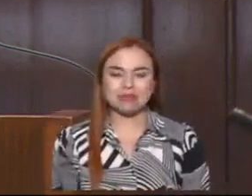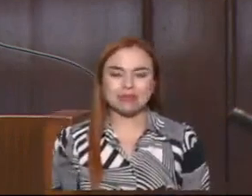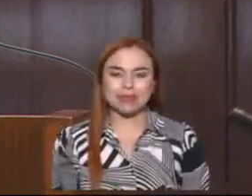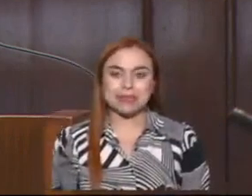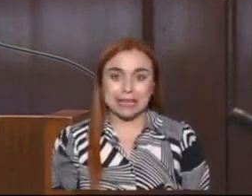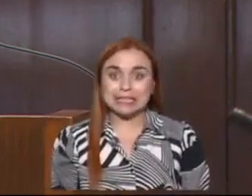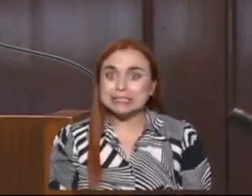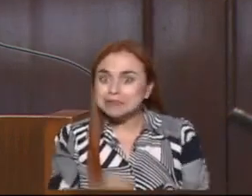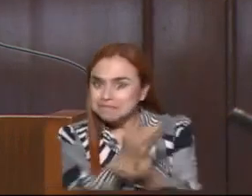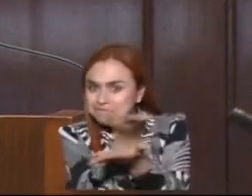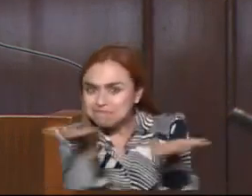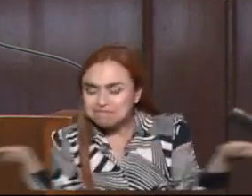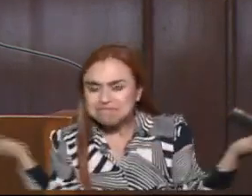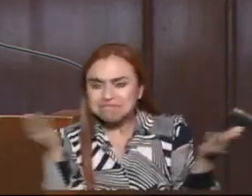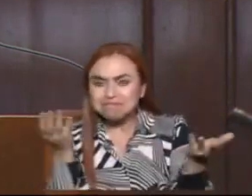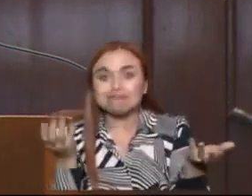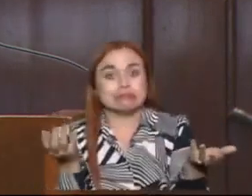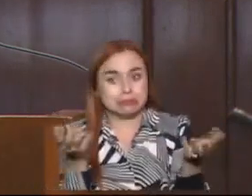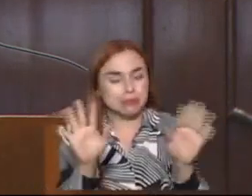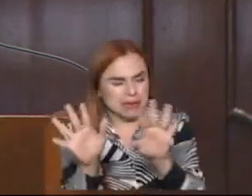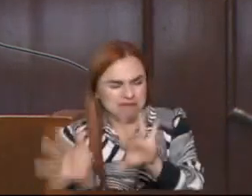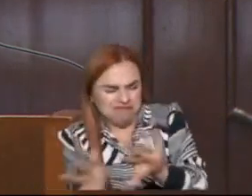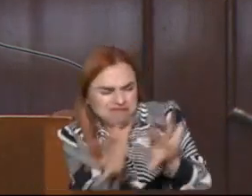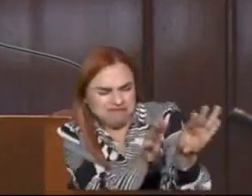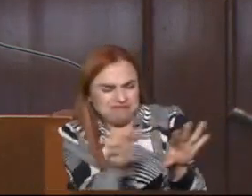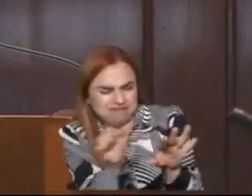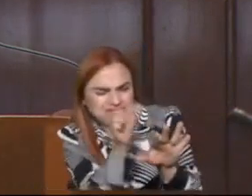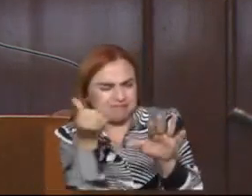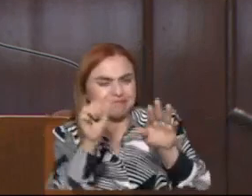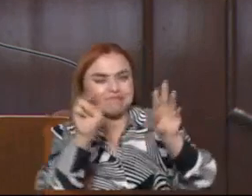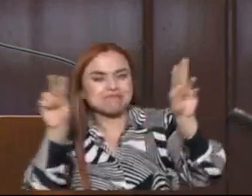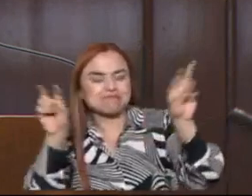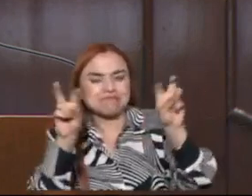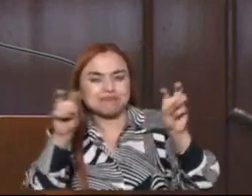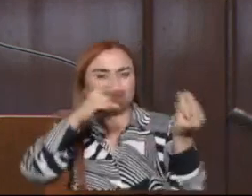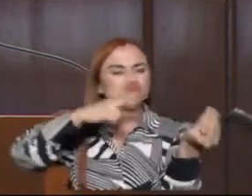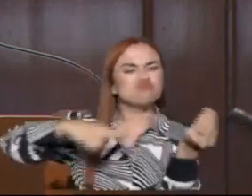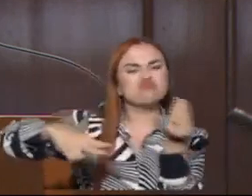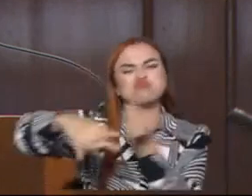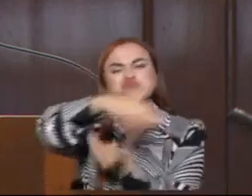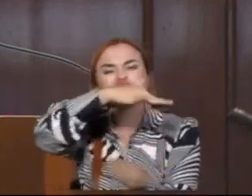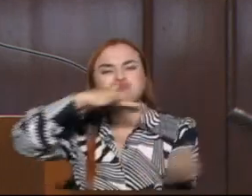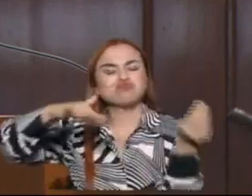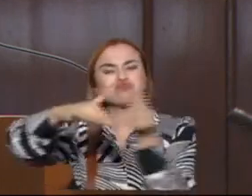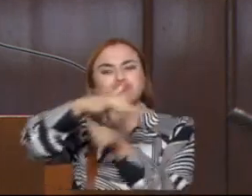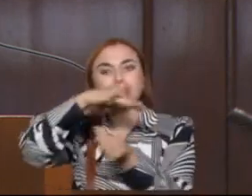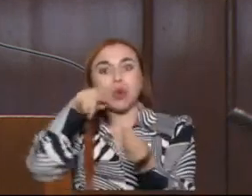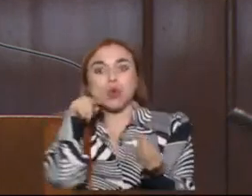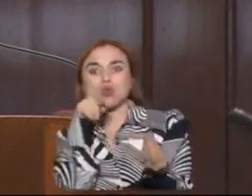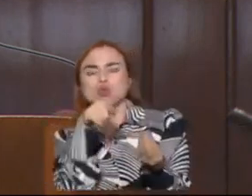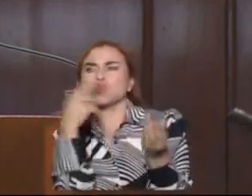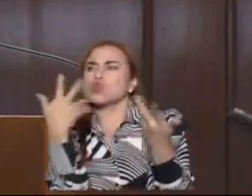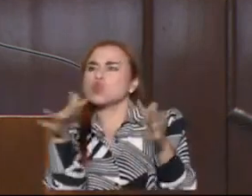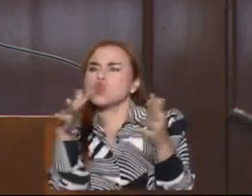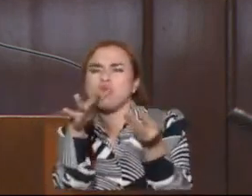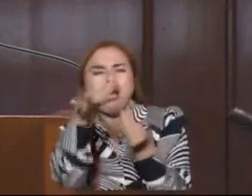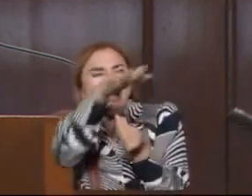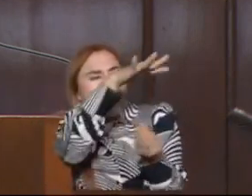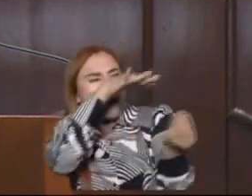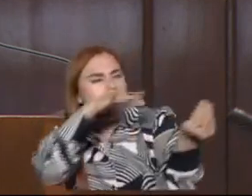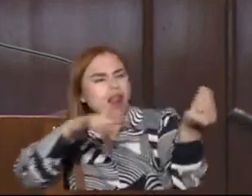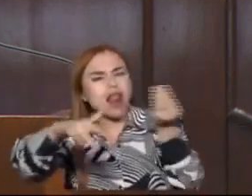Panameñas y panameños, en el tema ambiental, nuestro gobierno respeta y